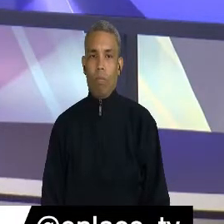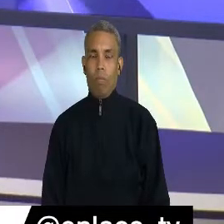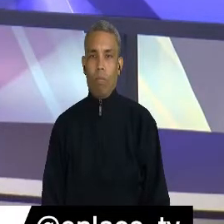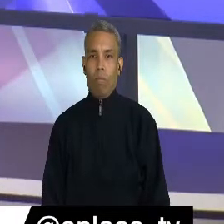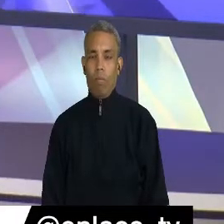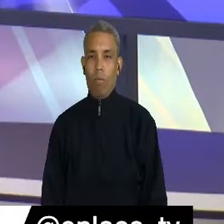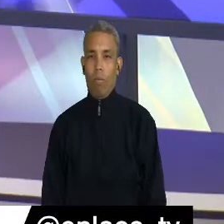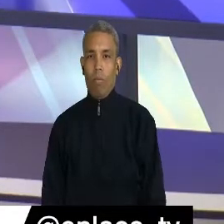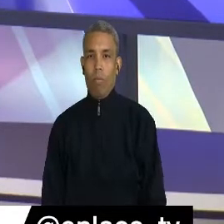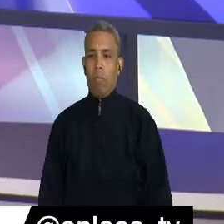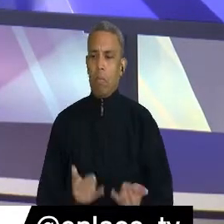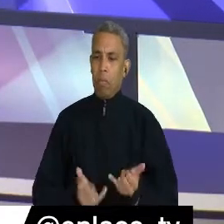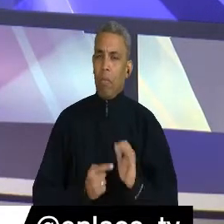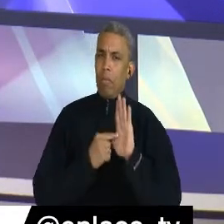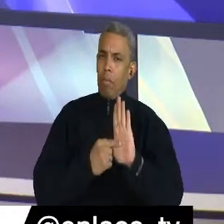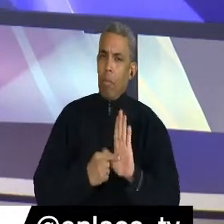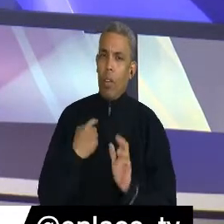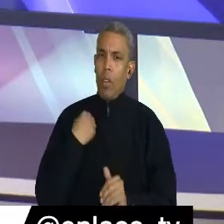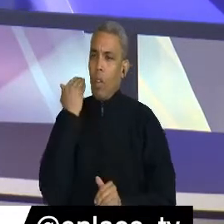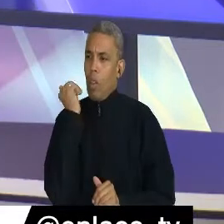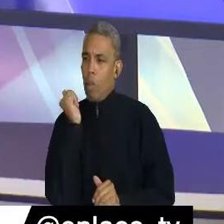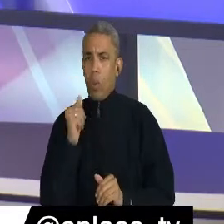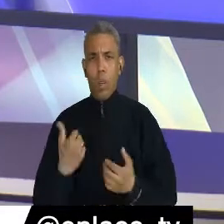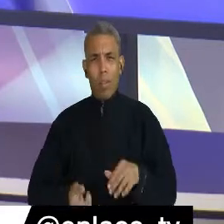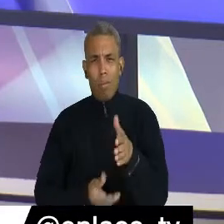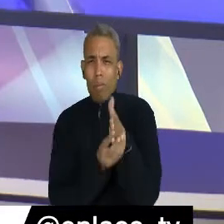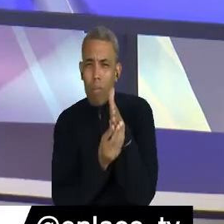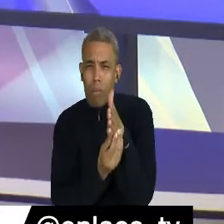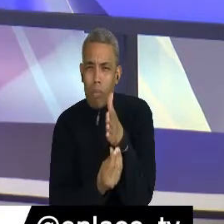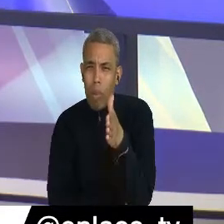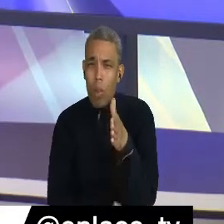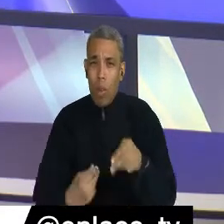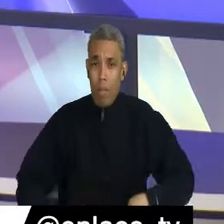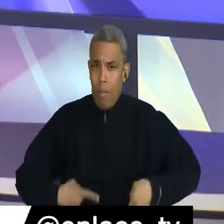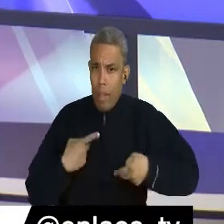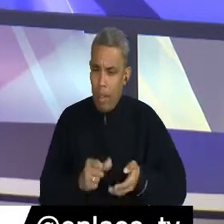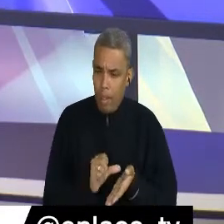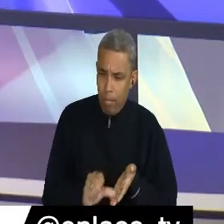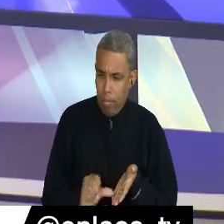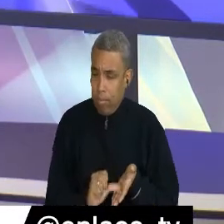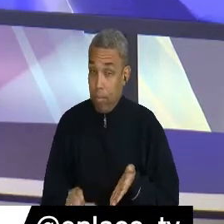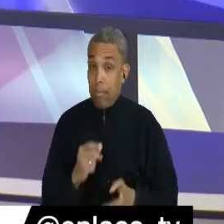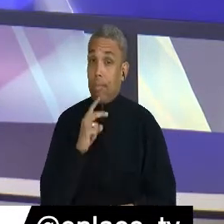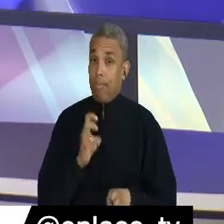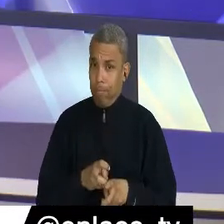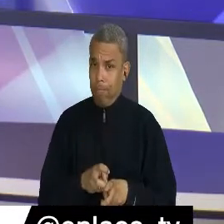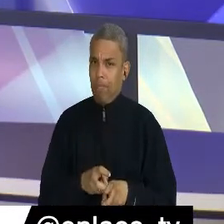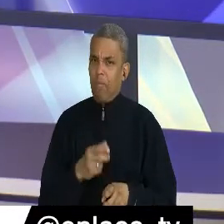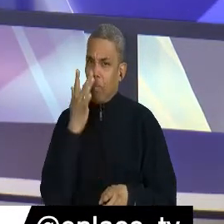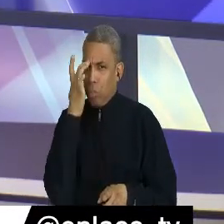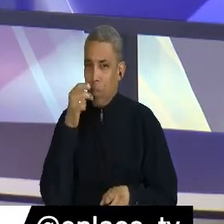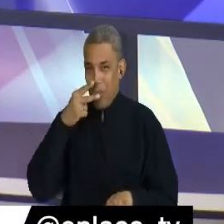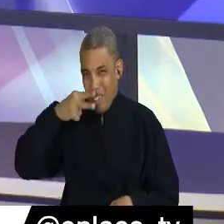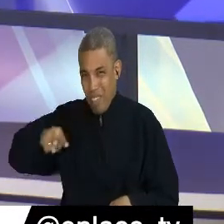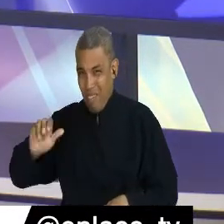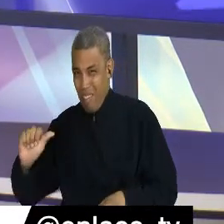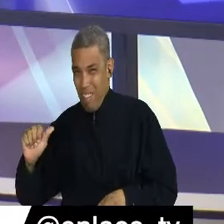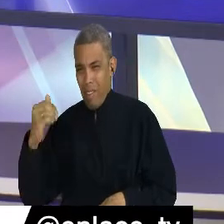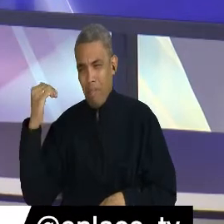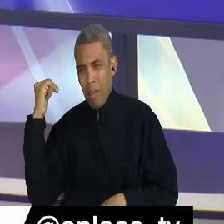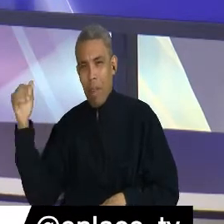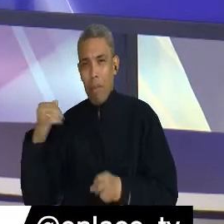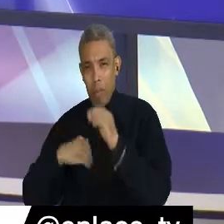Y conozca la historia de una mujer que con 2.000 pesos diarios sostiene a su familia. Su drama crece por el abuso sexual del cual fue víctima